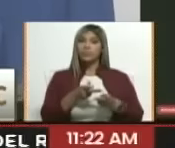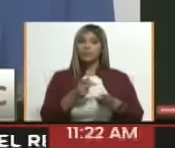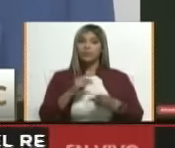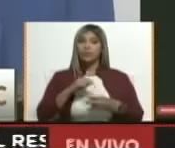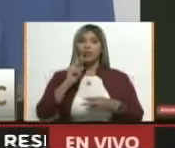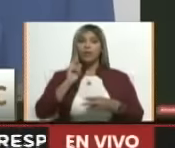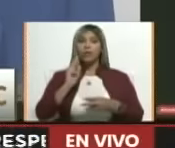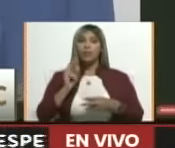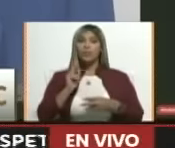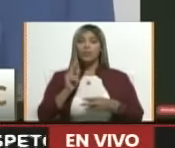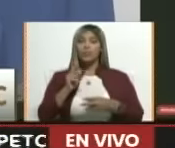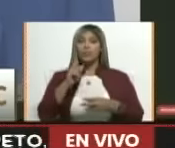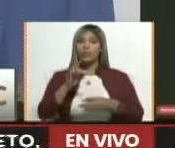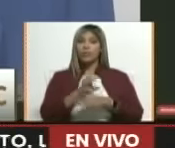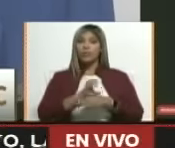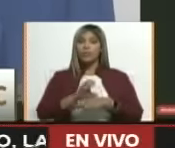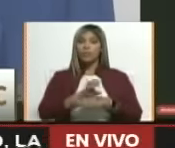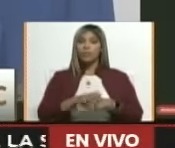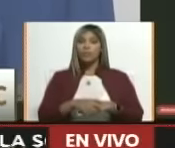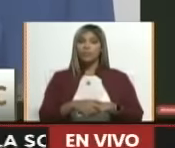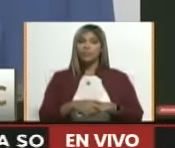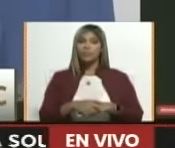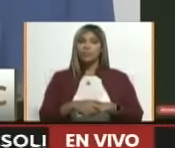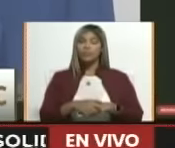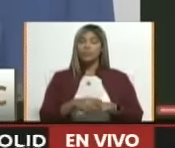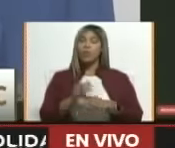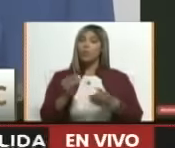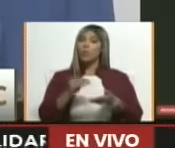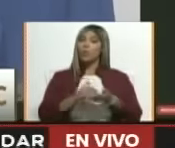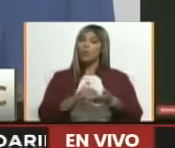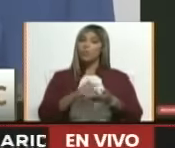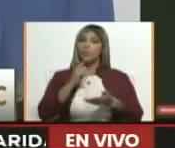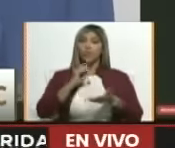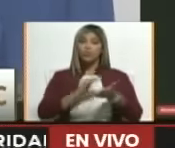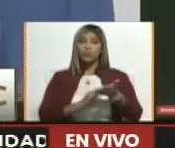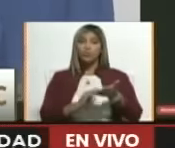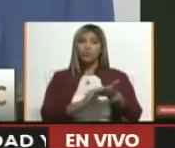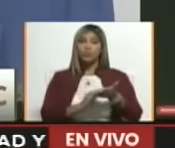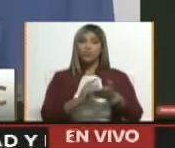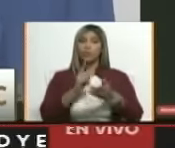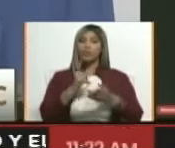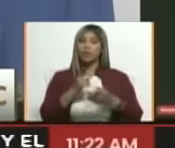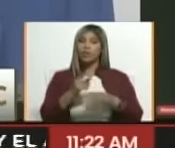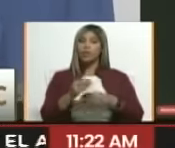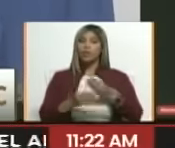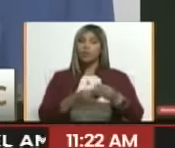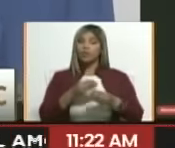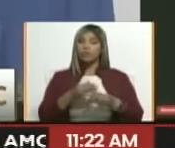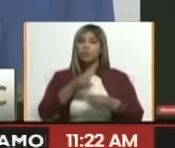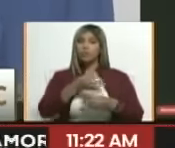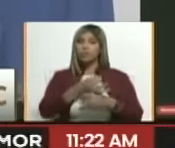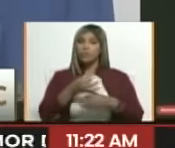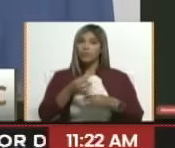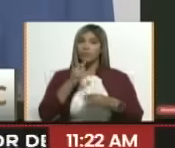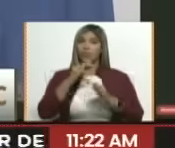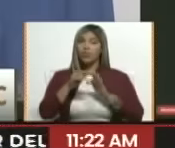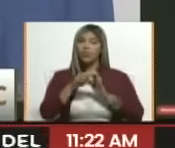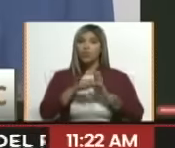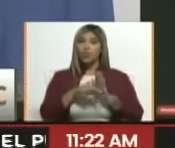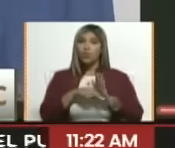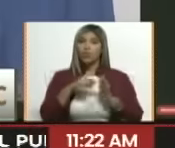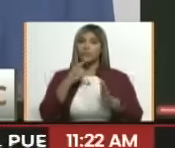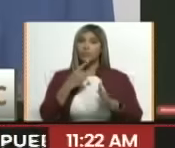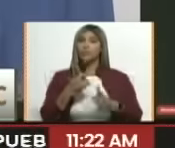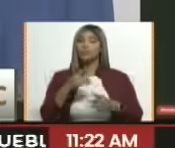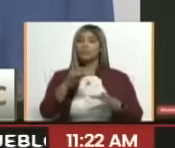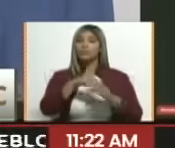República de Ecuador a reconducir el procedimiento adecuado de las normas de asilo